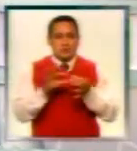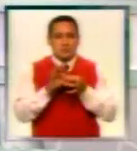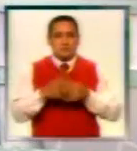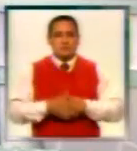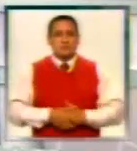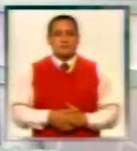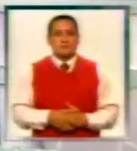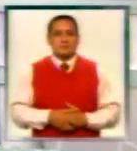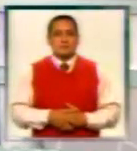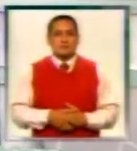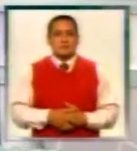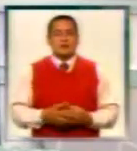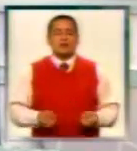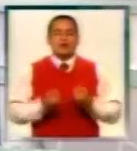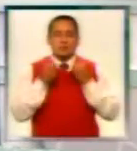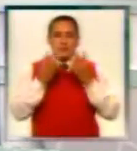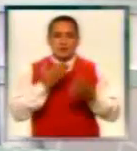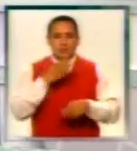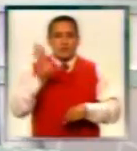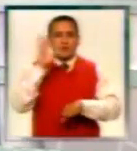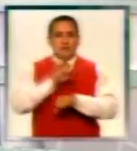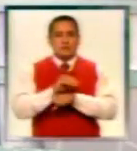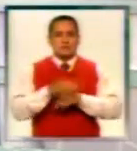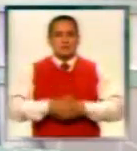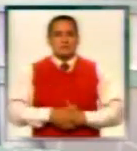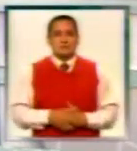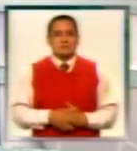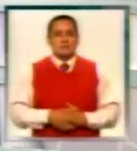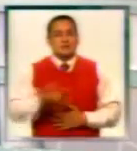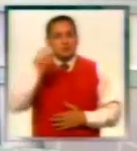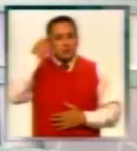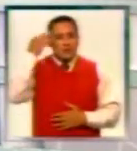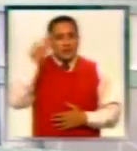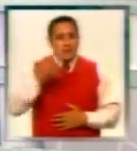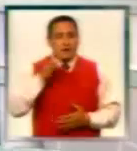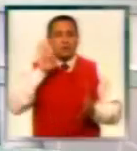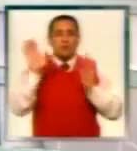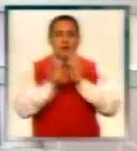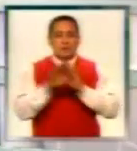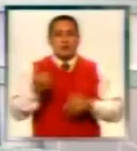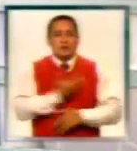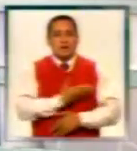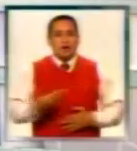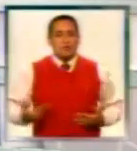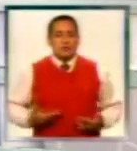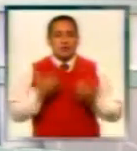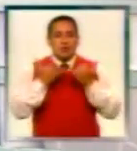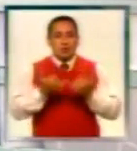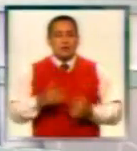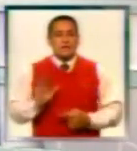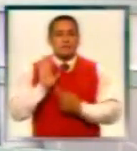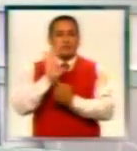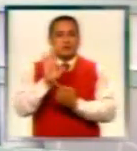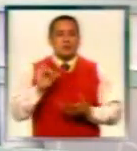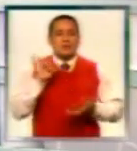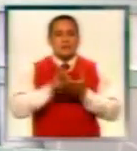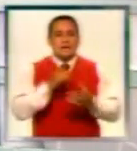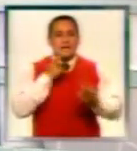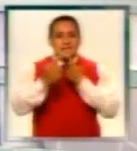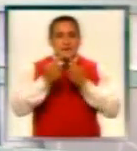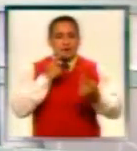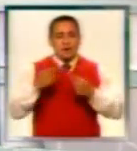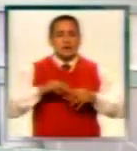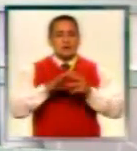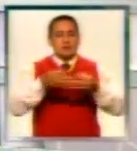escuchamos. ¿Cómo está, Carla? Buenas noches. Buenas noches. Creo que el gobierno ha demostrado que es dialogante